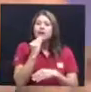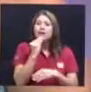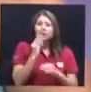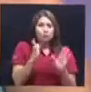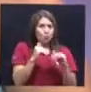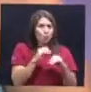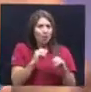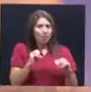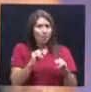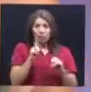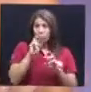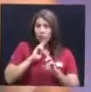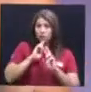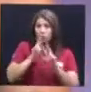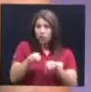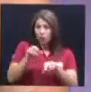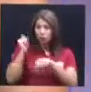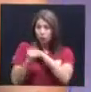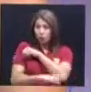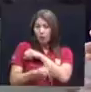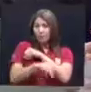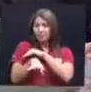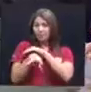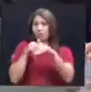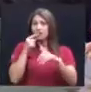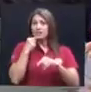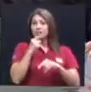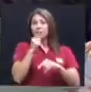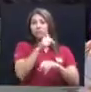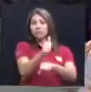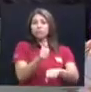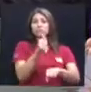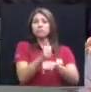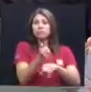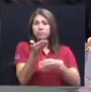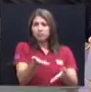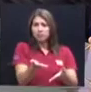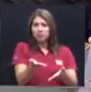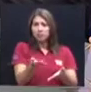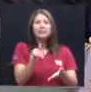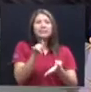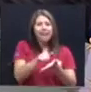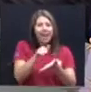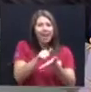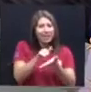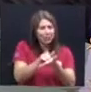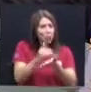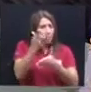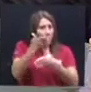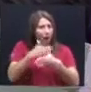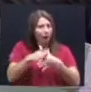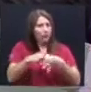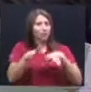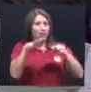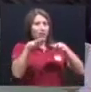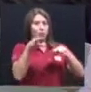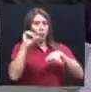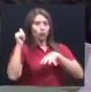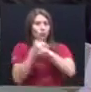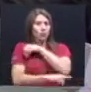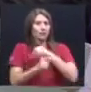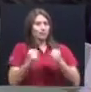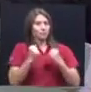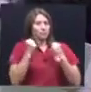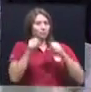fuerzas externas de decir ser es Será esa sí parte del colonialismo verdad de la imposición